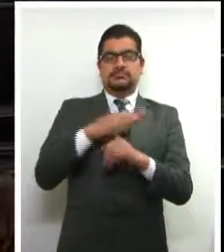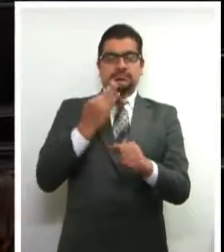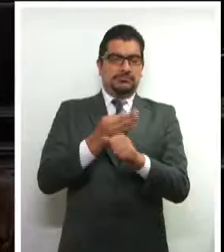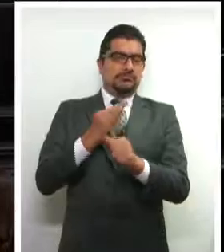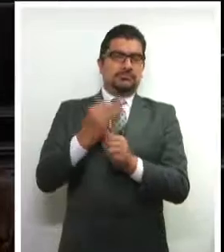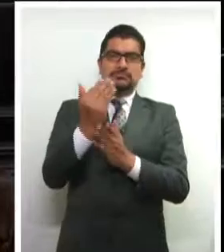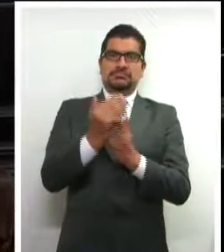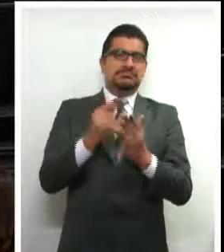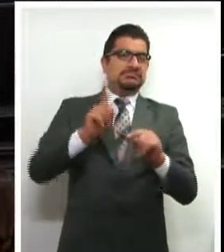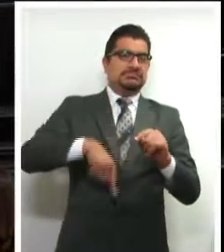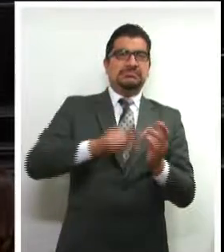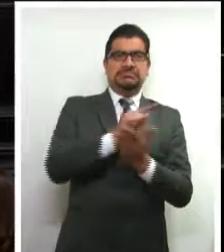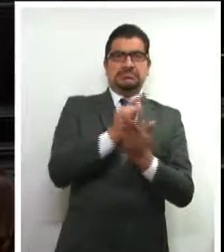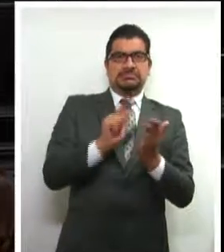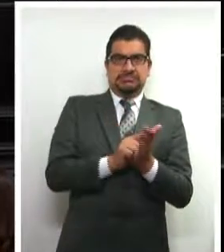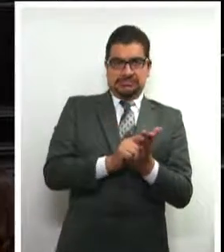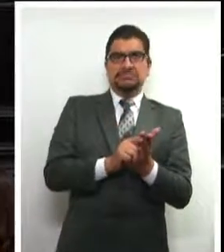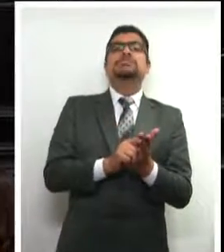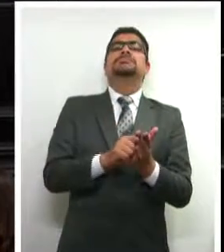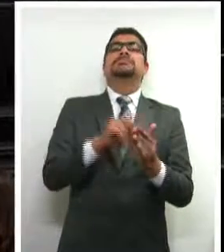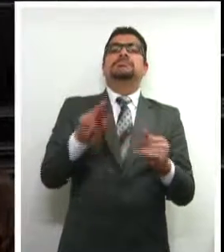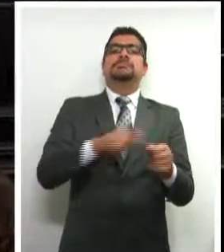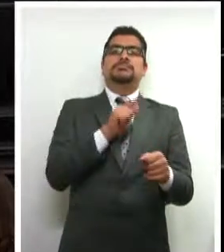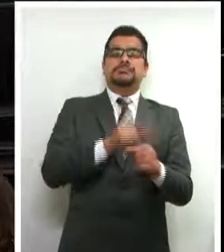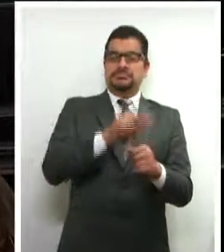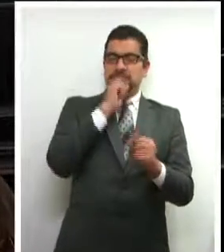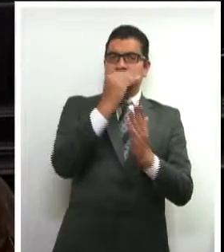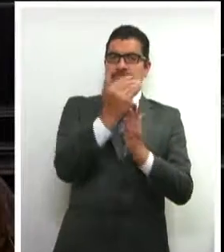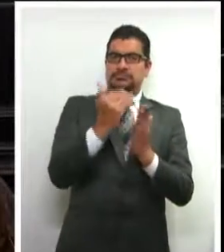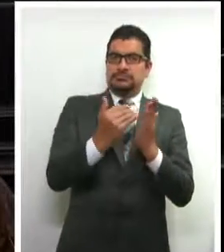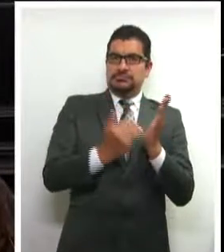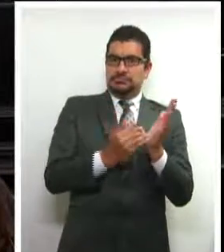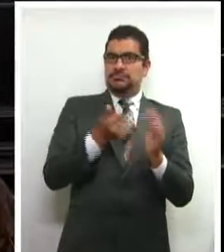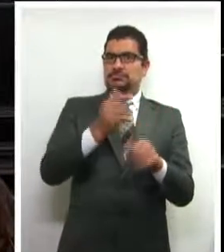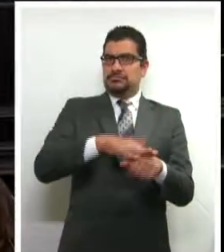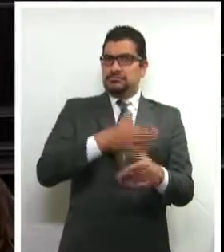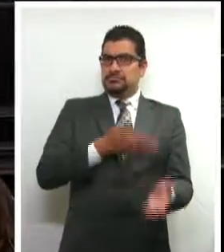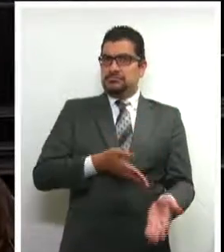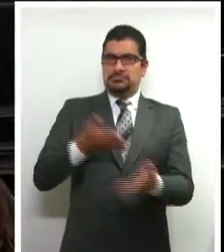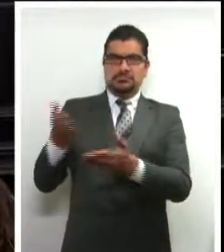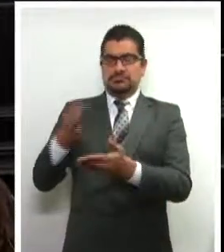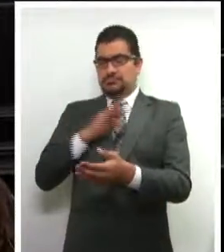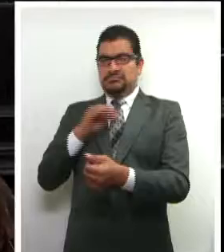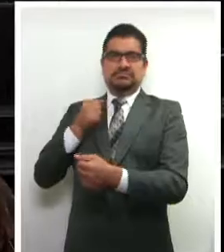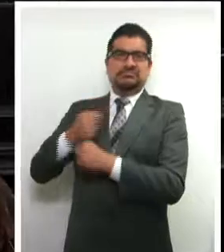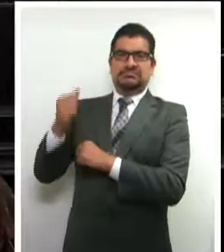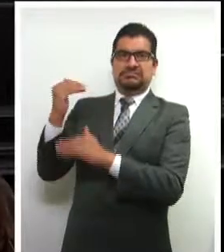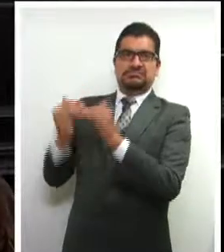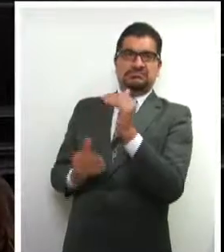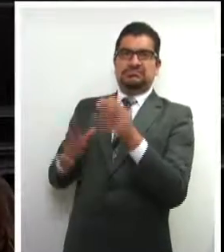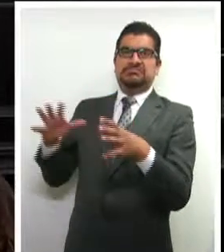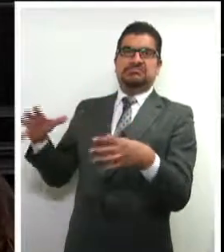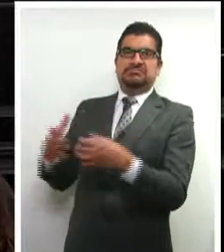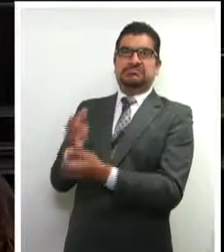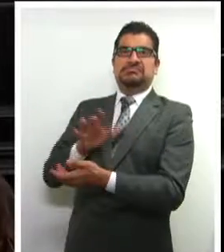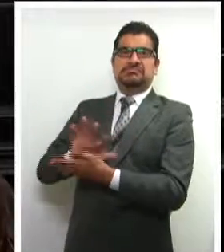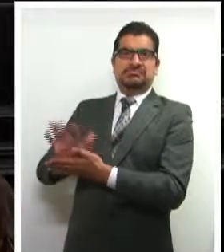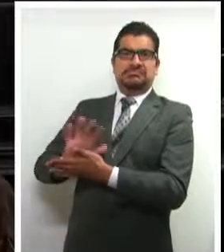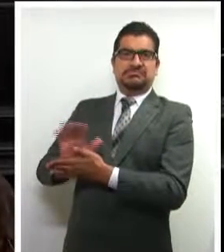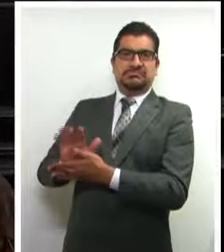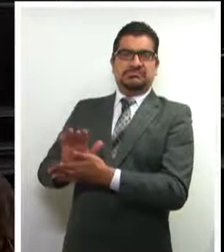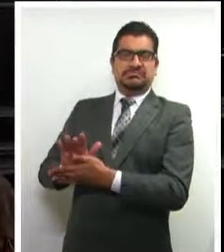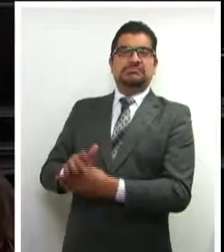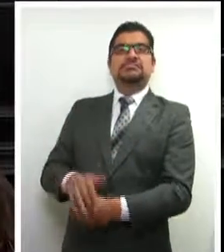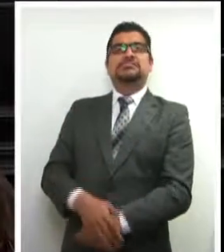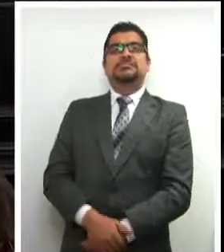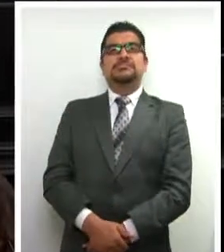derogar las leyes nacionales y disposiciones administrativas que puedan dar lugar a esas formas de